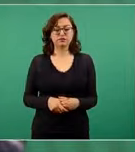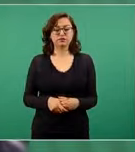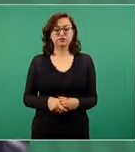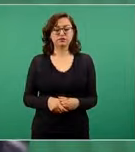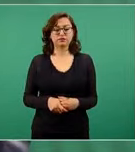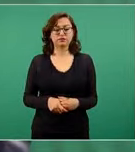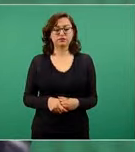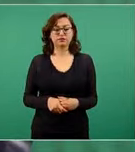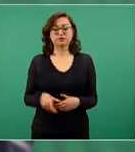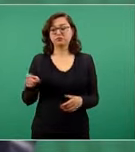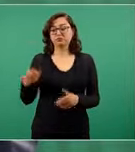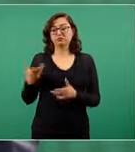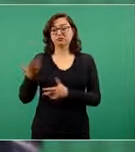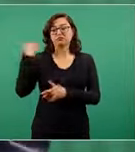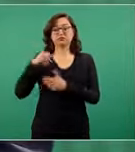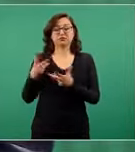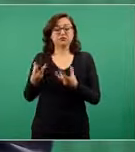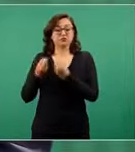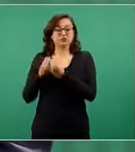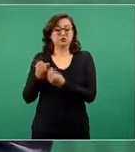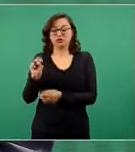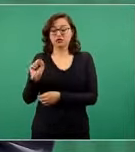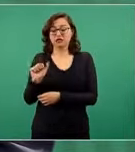de Carlos Salinas de Gortari,